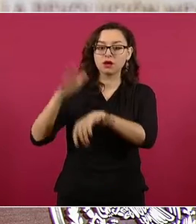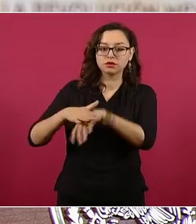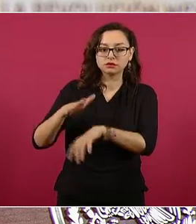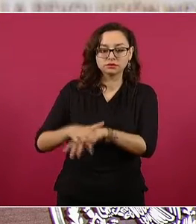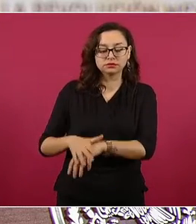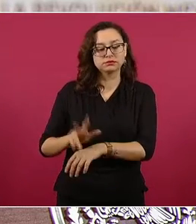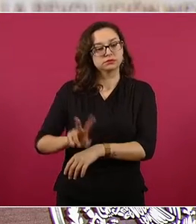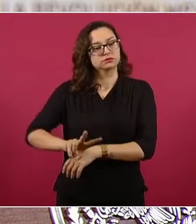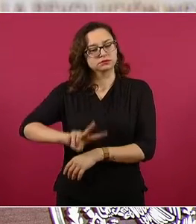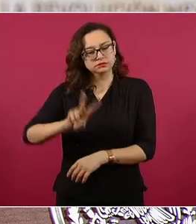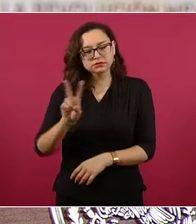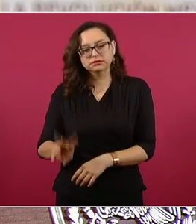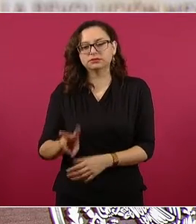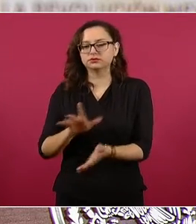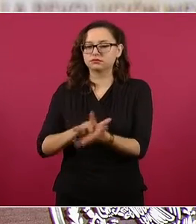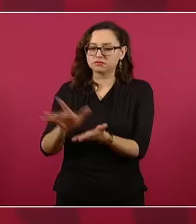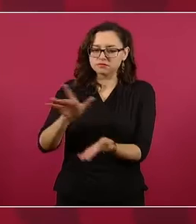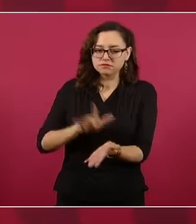solidaridad,